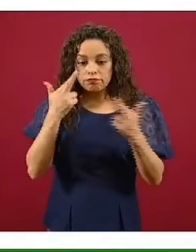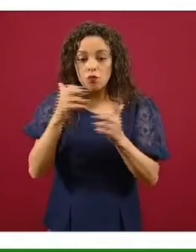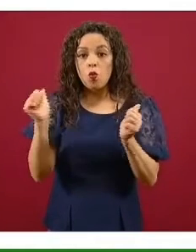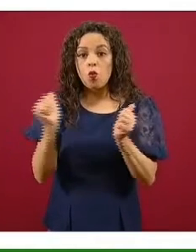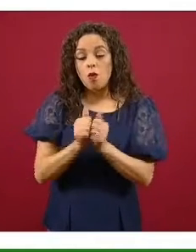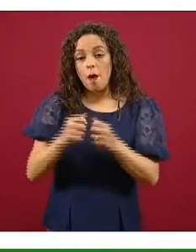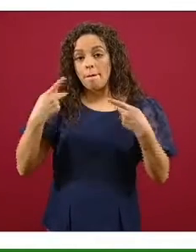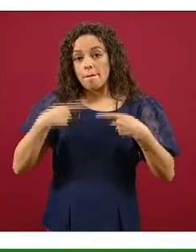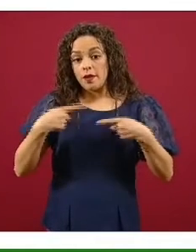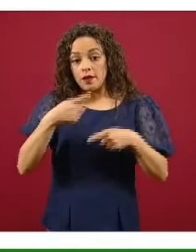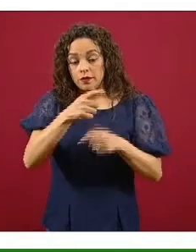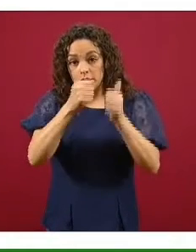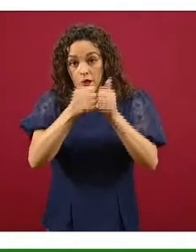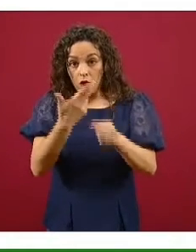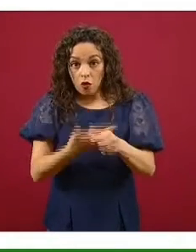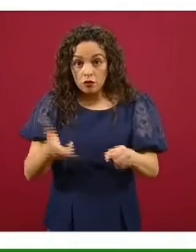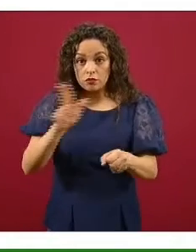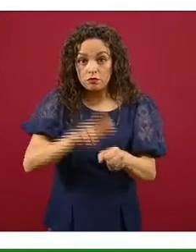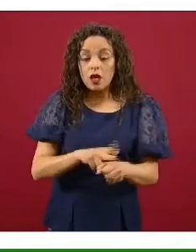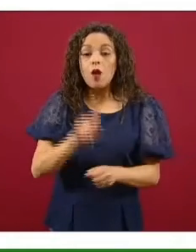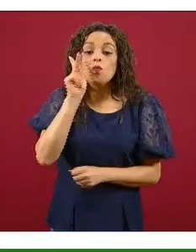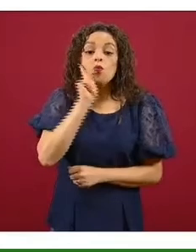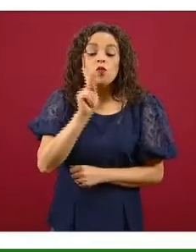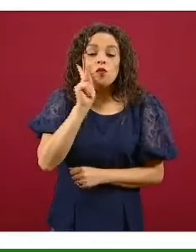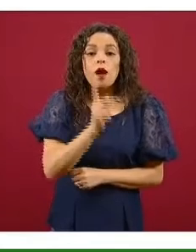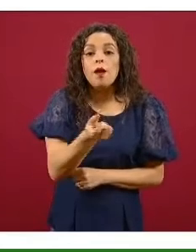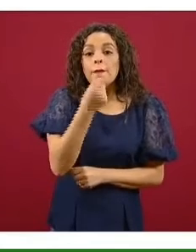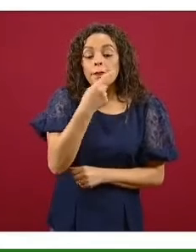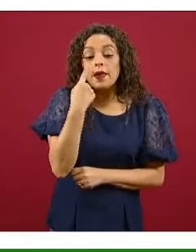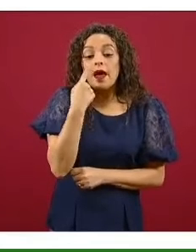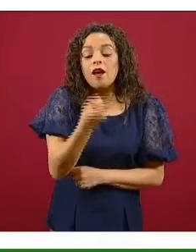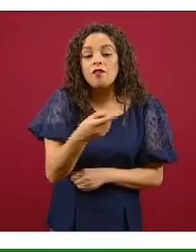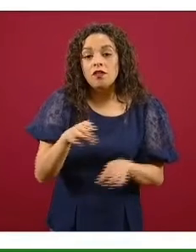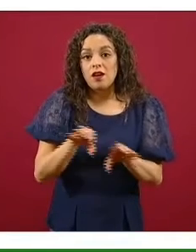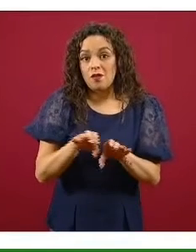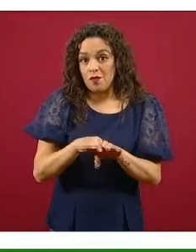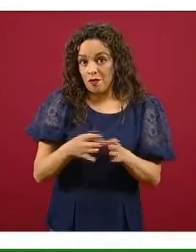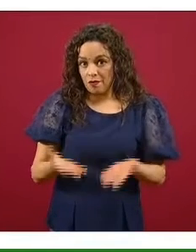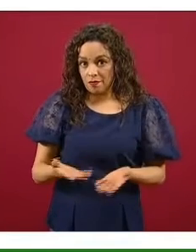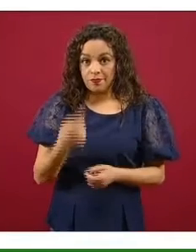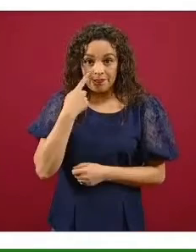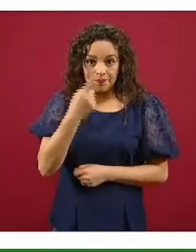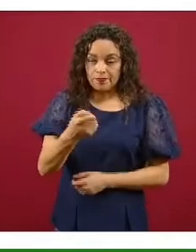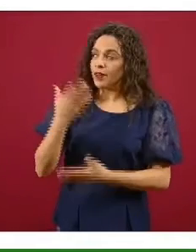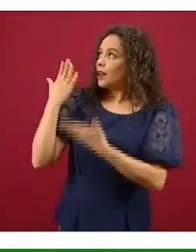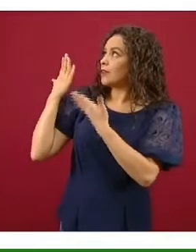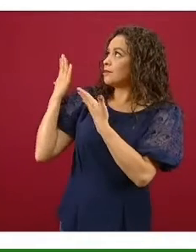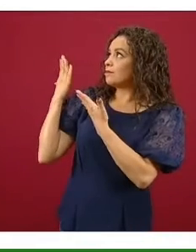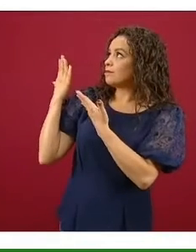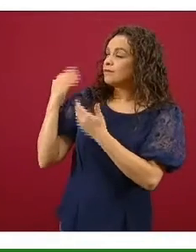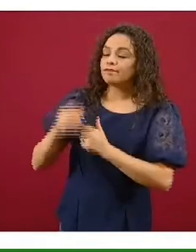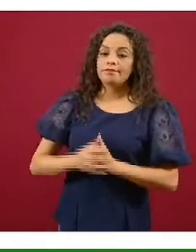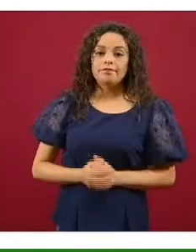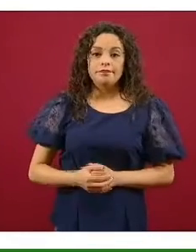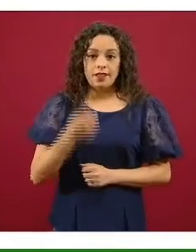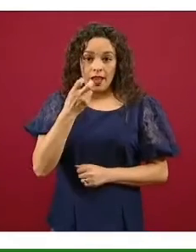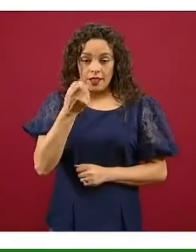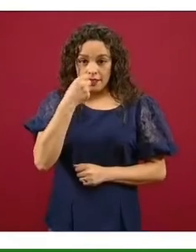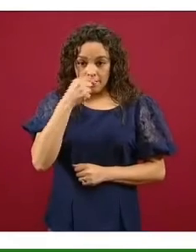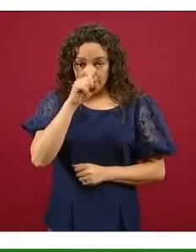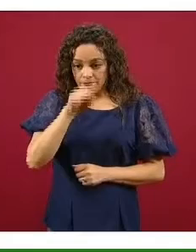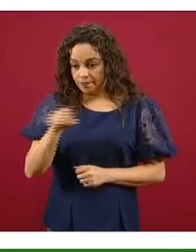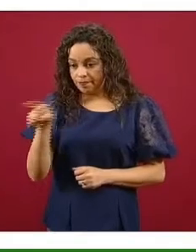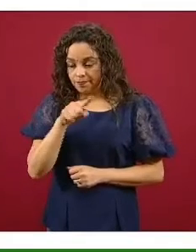hospitalizados bajo condiciones muy, muy estrictas, con el objetivo de evaluar la efectividad y